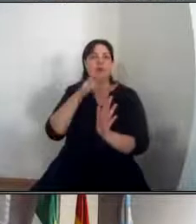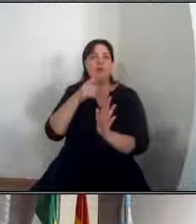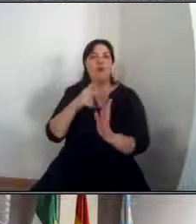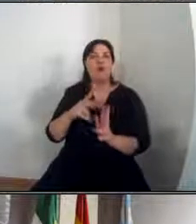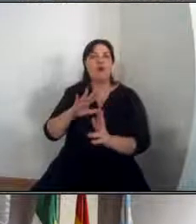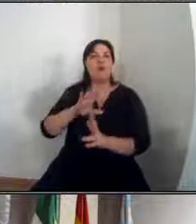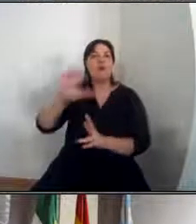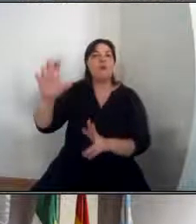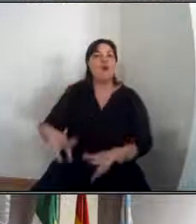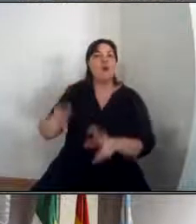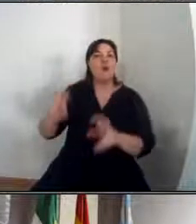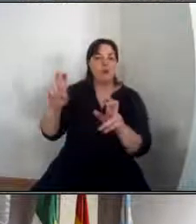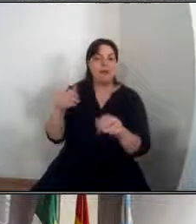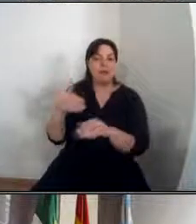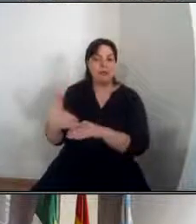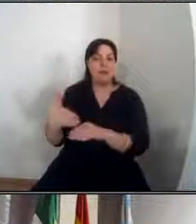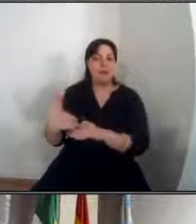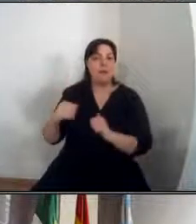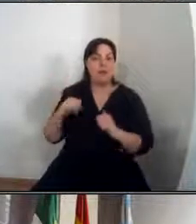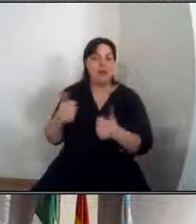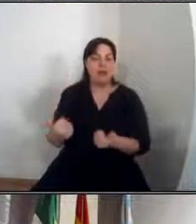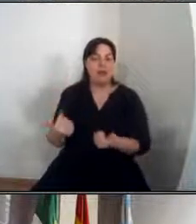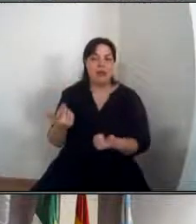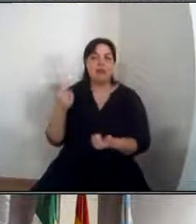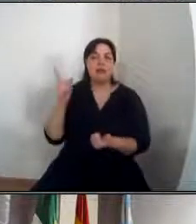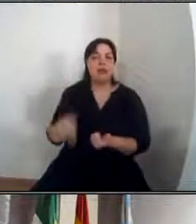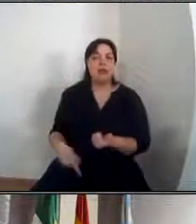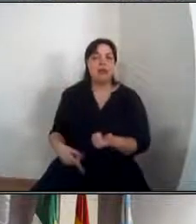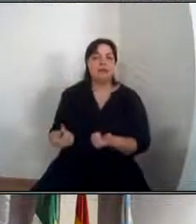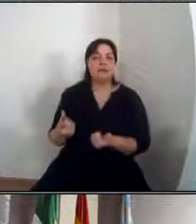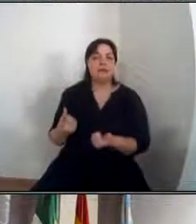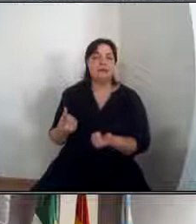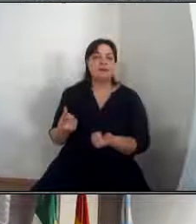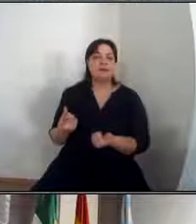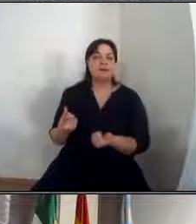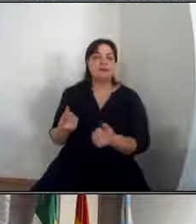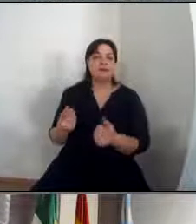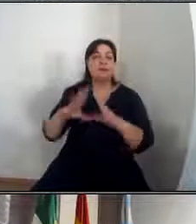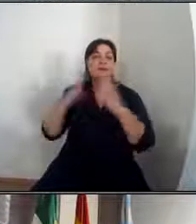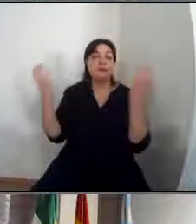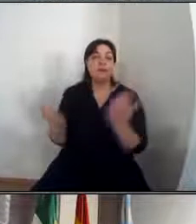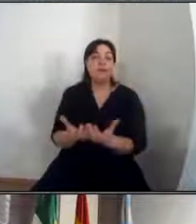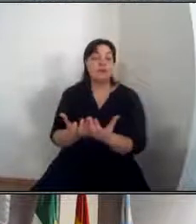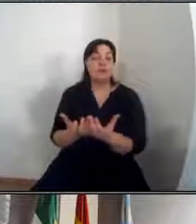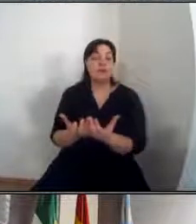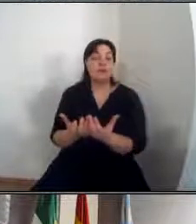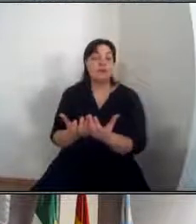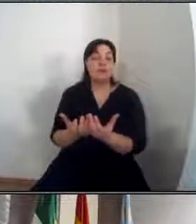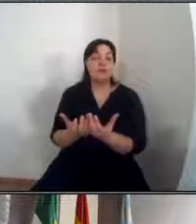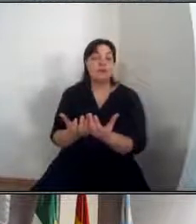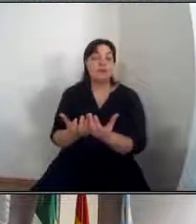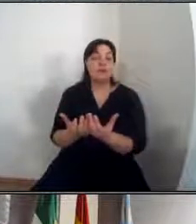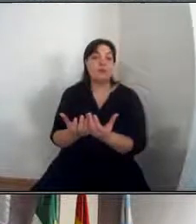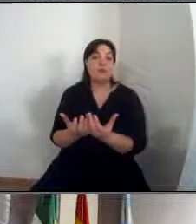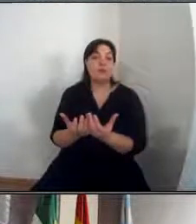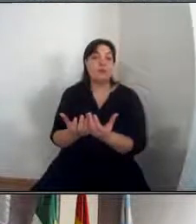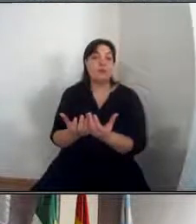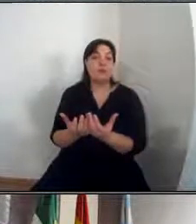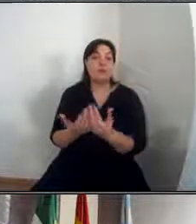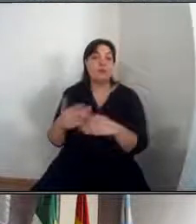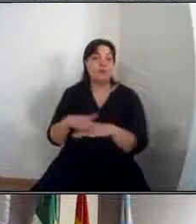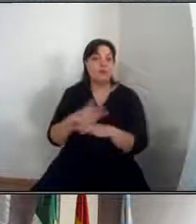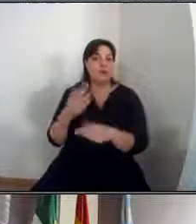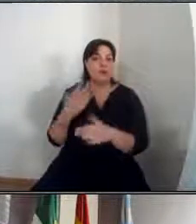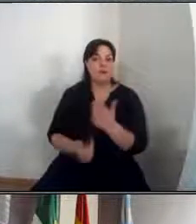que comienza y que en la que la Europa, la que el mundo local, pues pide lo que es mucho